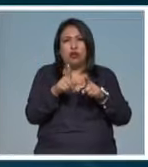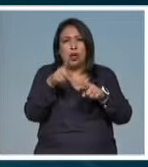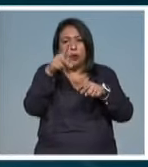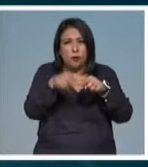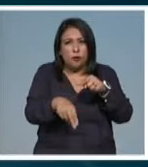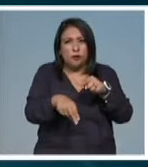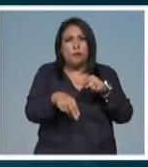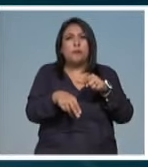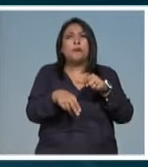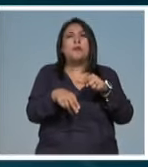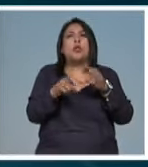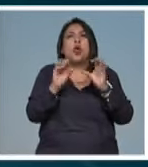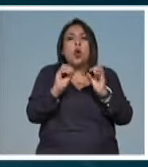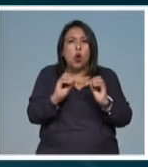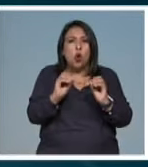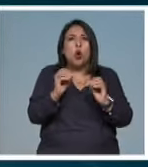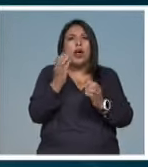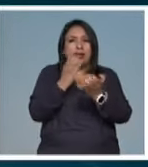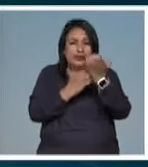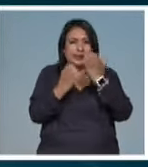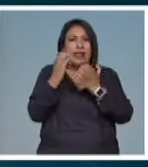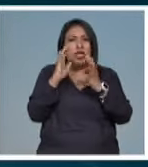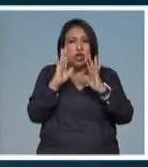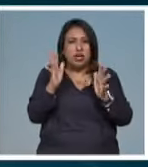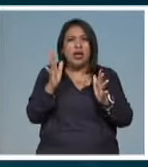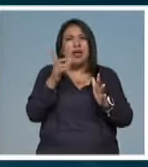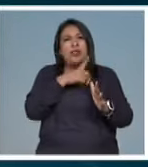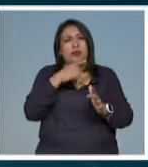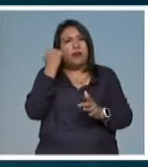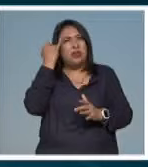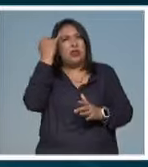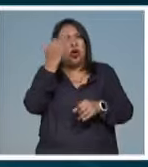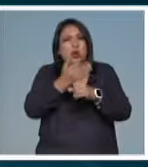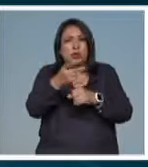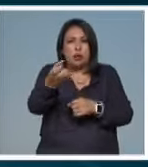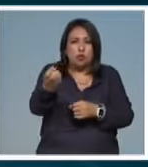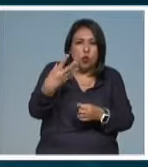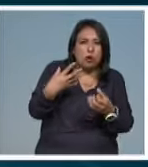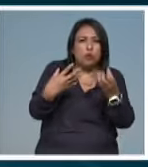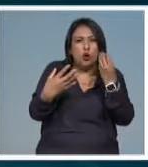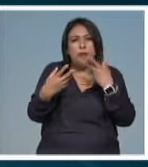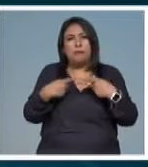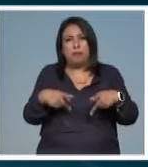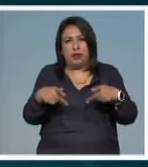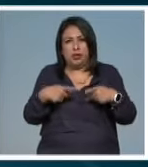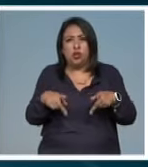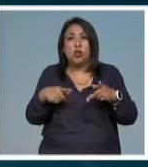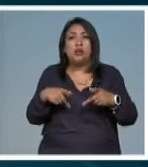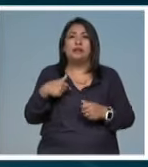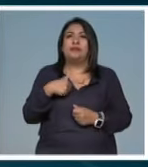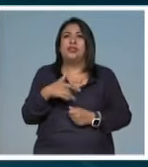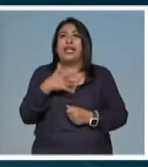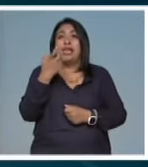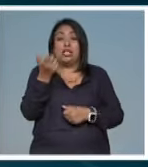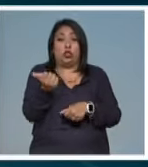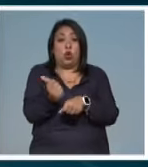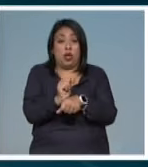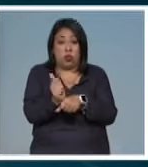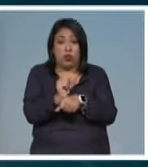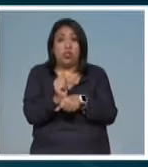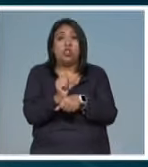cortar o momentos ensayados donde tienen que integrar cosas que el público les dio. Entonces siento que eso